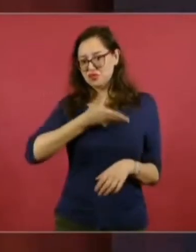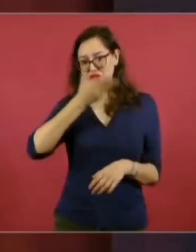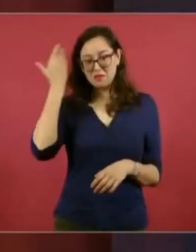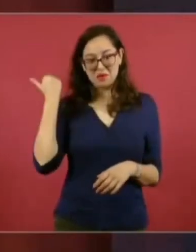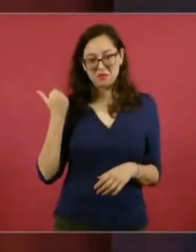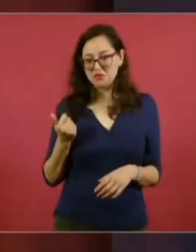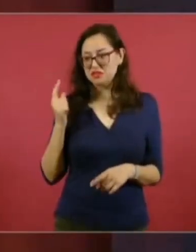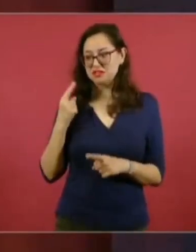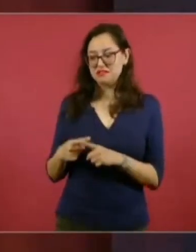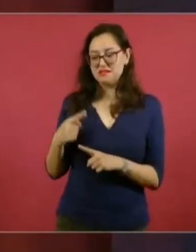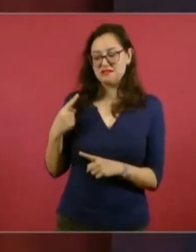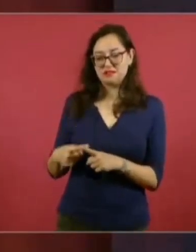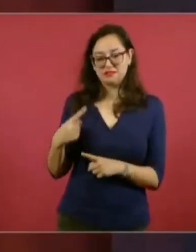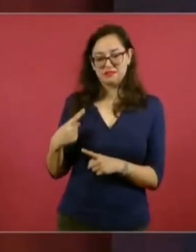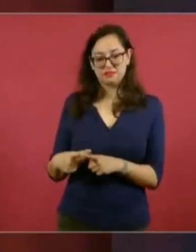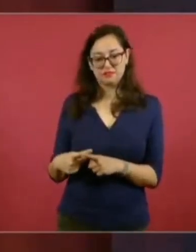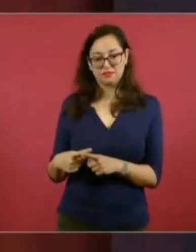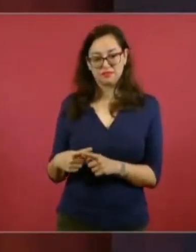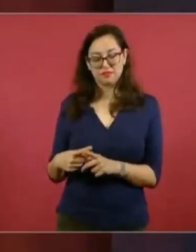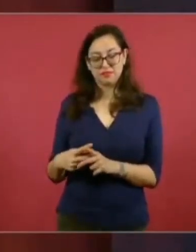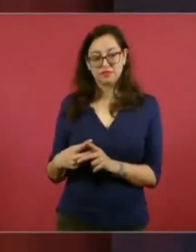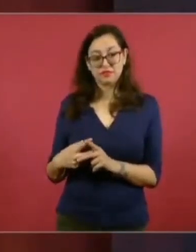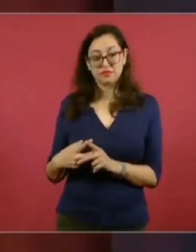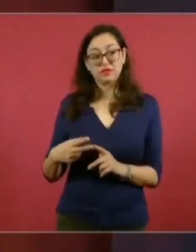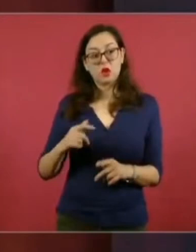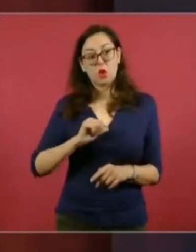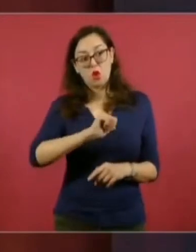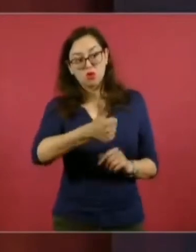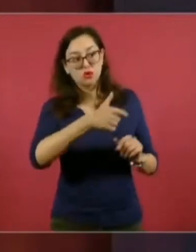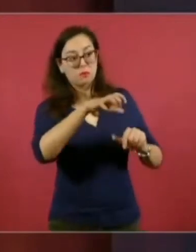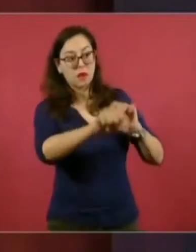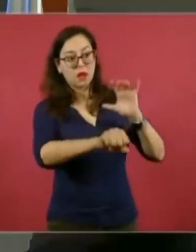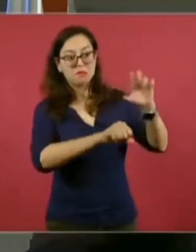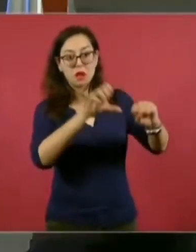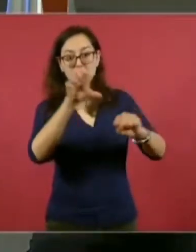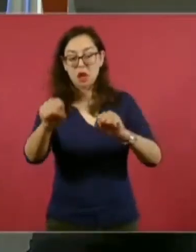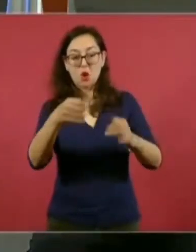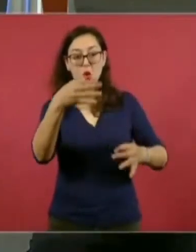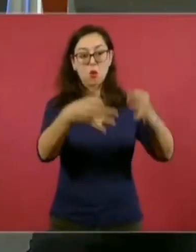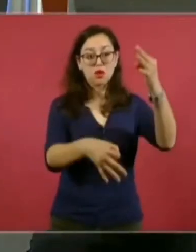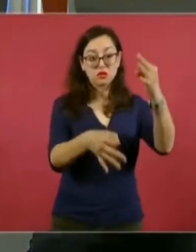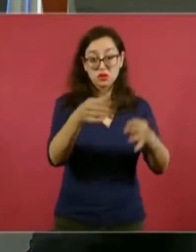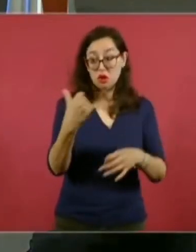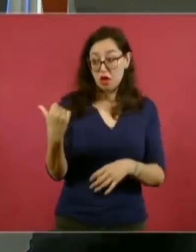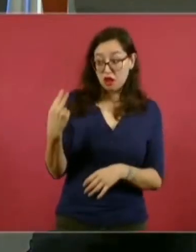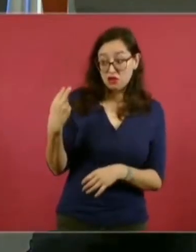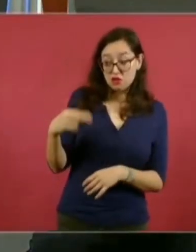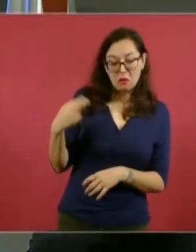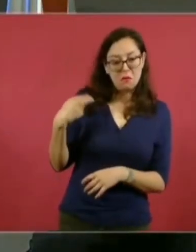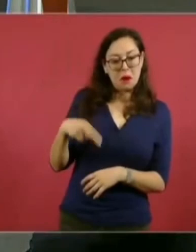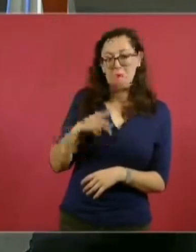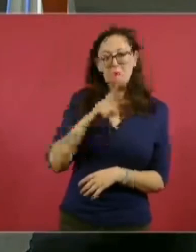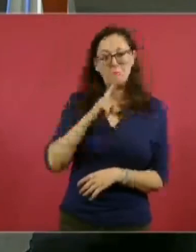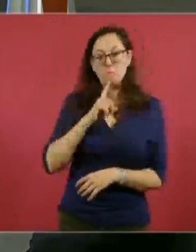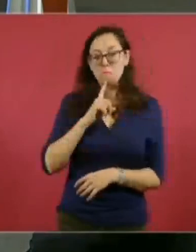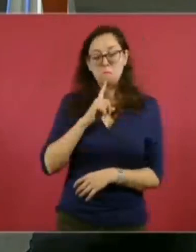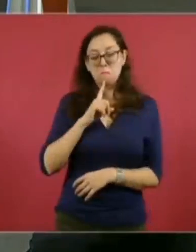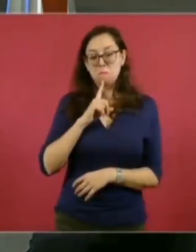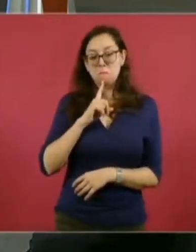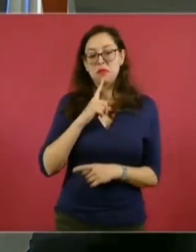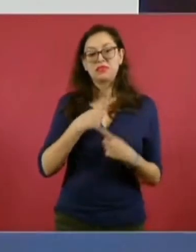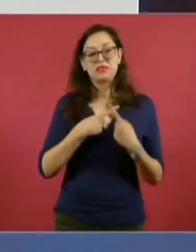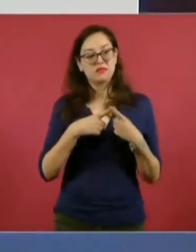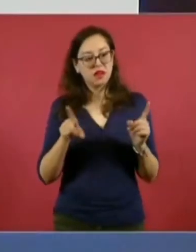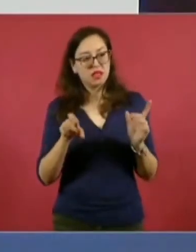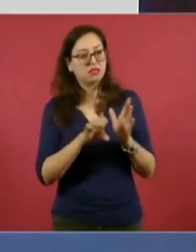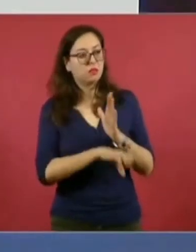penales de otros integrantes de ese cartel, como Edgar